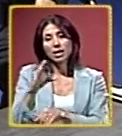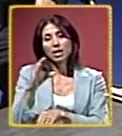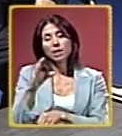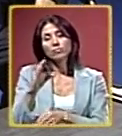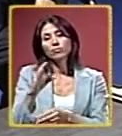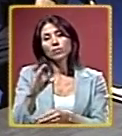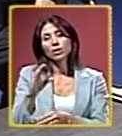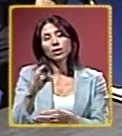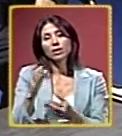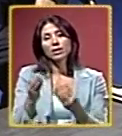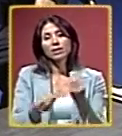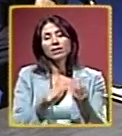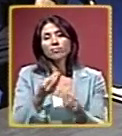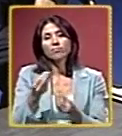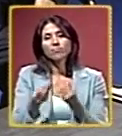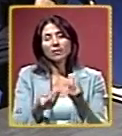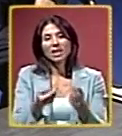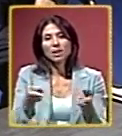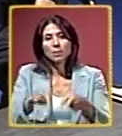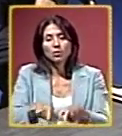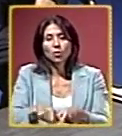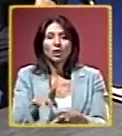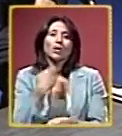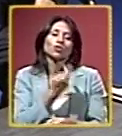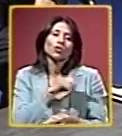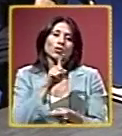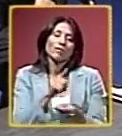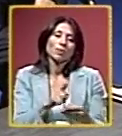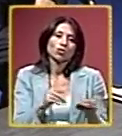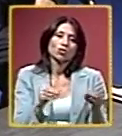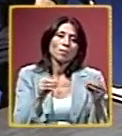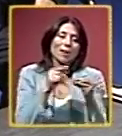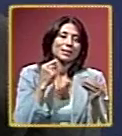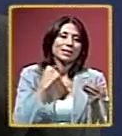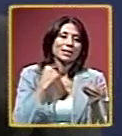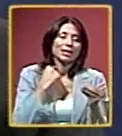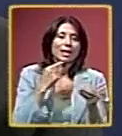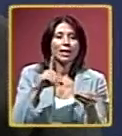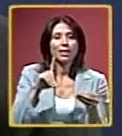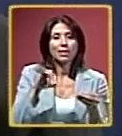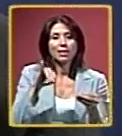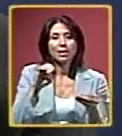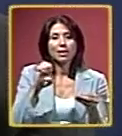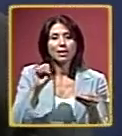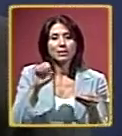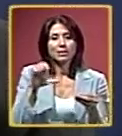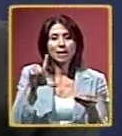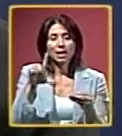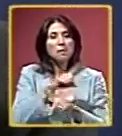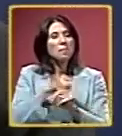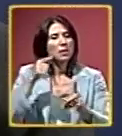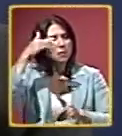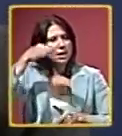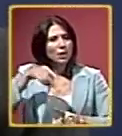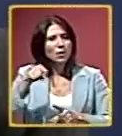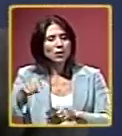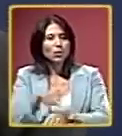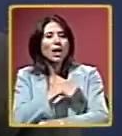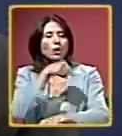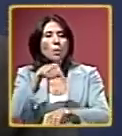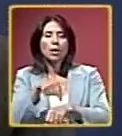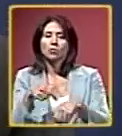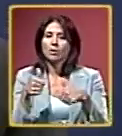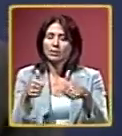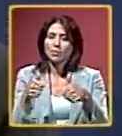subir el precio del diésel, pero yo creo que esa incluso es una medida que a largo plazo va a ser buena para todos,